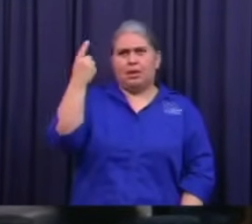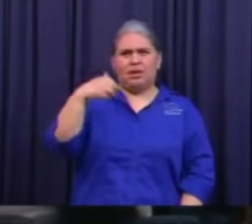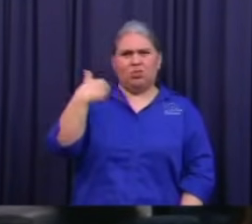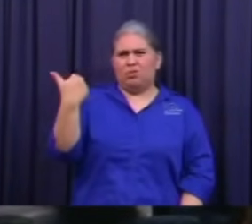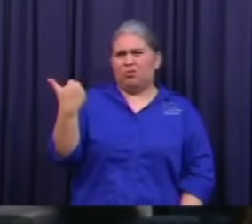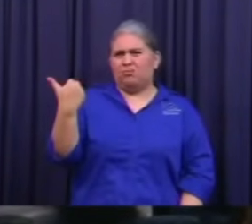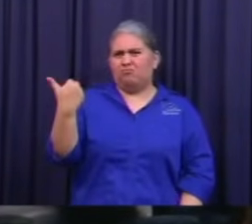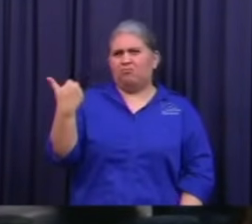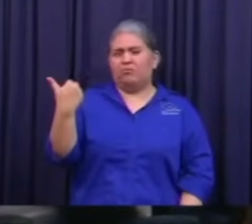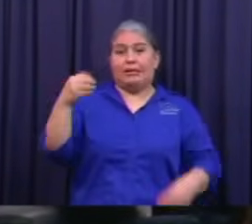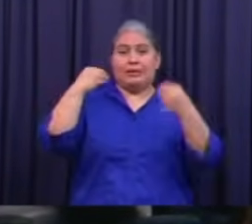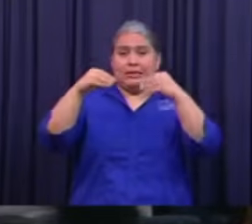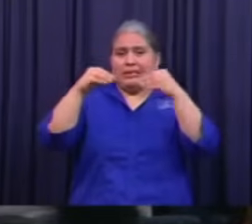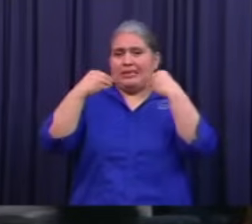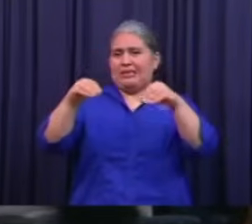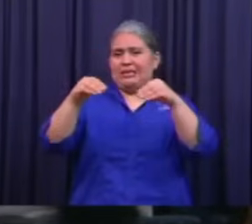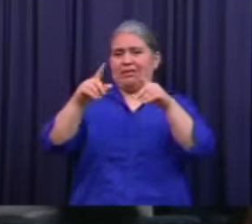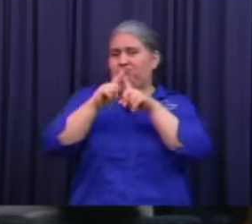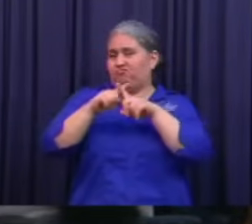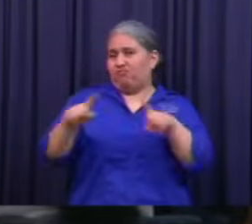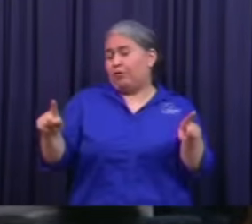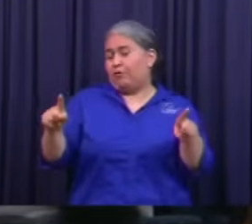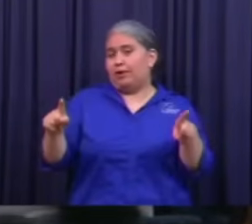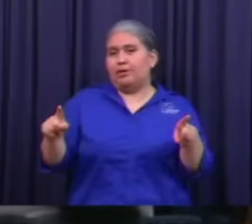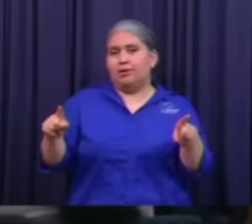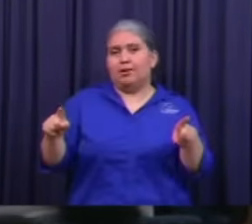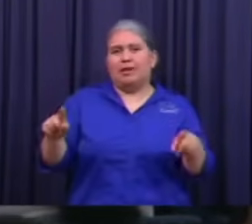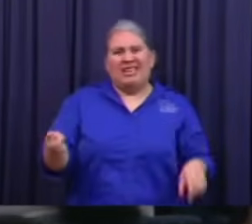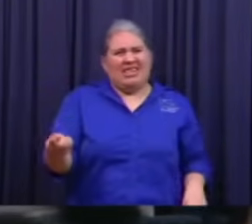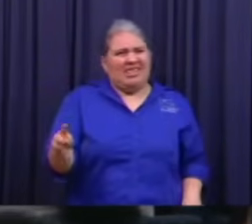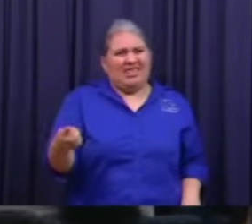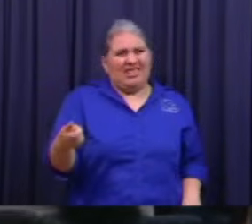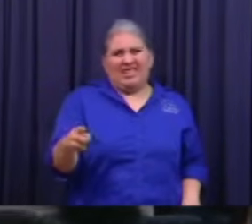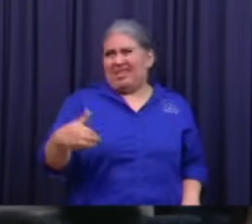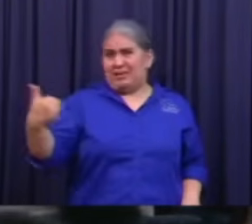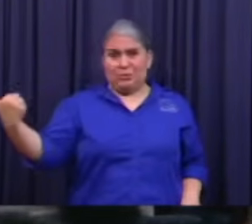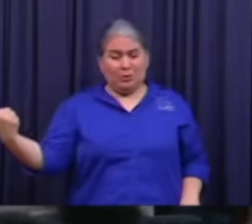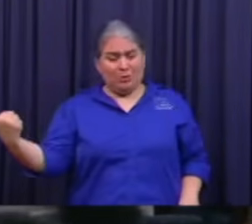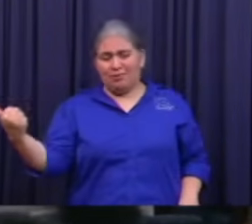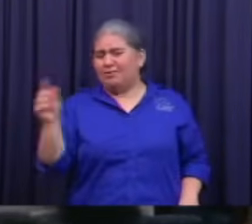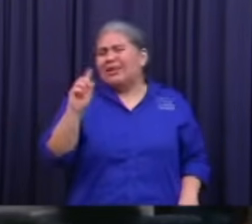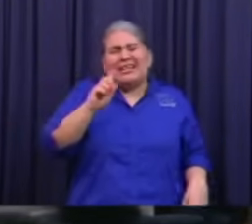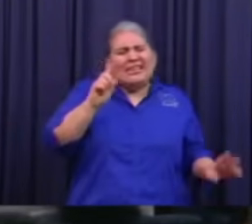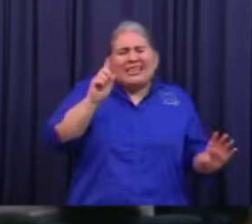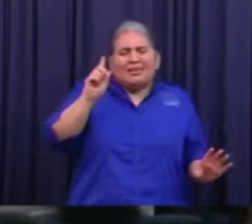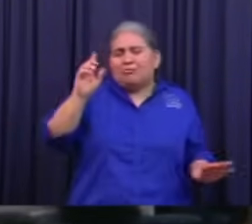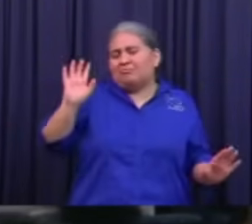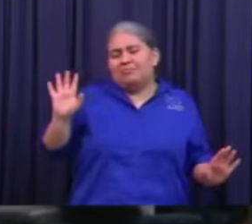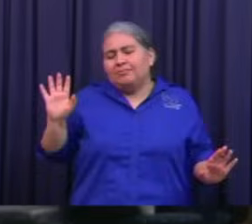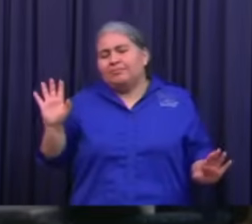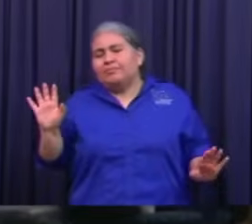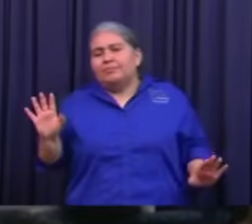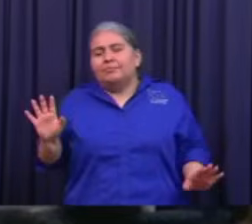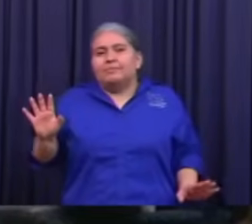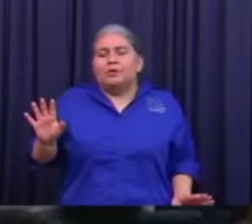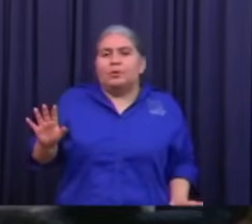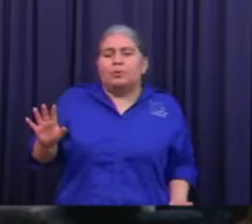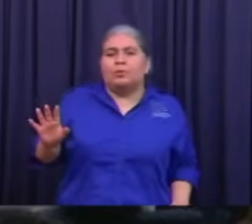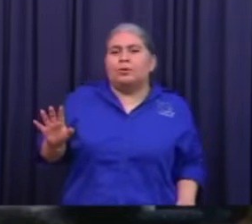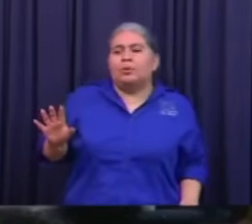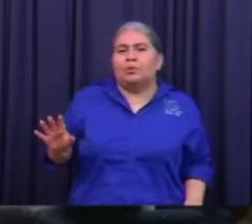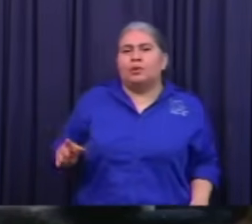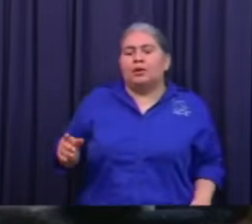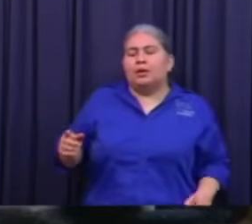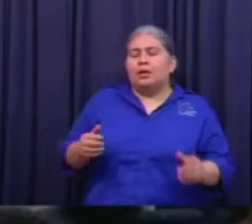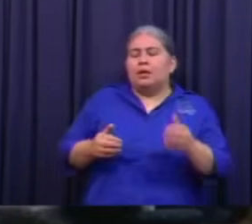otra manera yo no quiero criticar las ad ministraciones de nadie porque al final de cuentas cada quien ministra según el